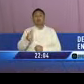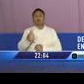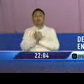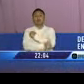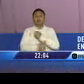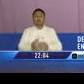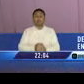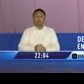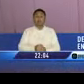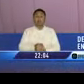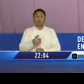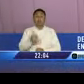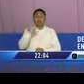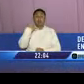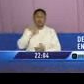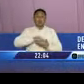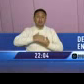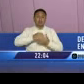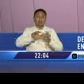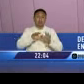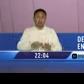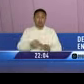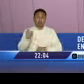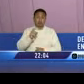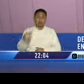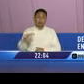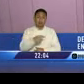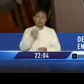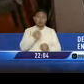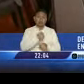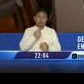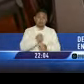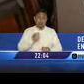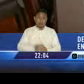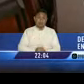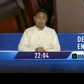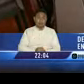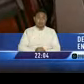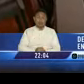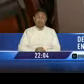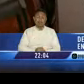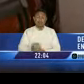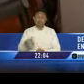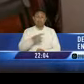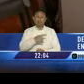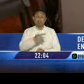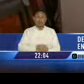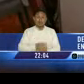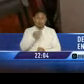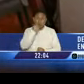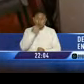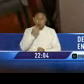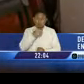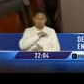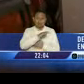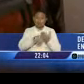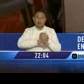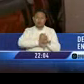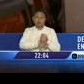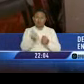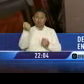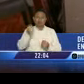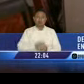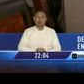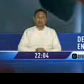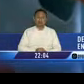les llevaron equipos tecnológicos necesarios para laborar. Y aunque usted no lo crea, hasta la comida del refrigerador y